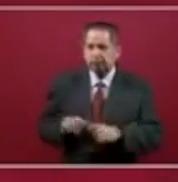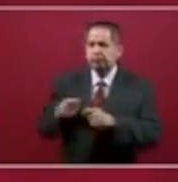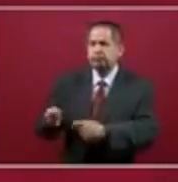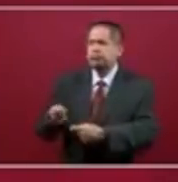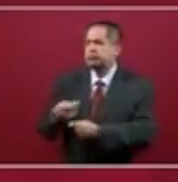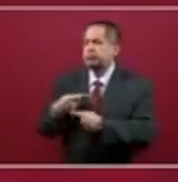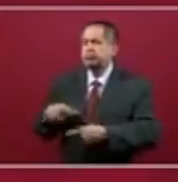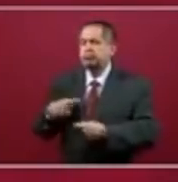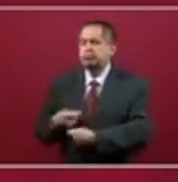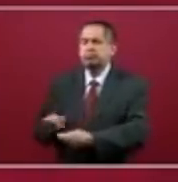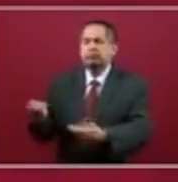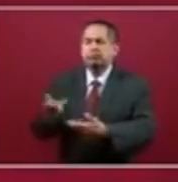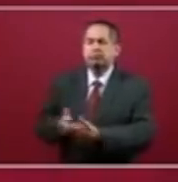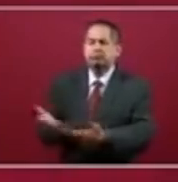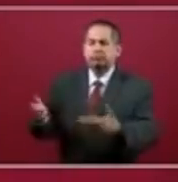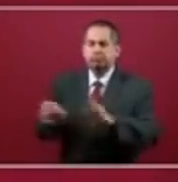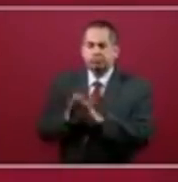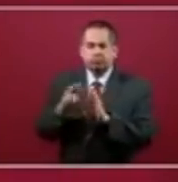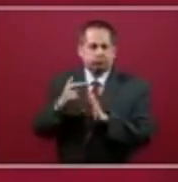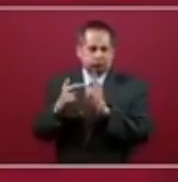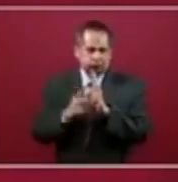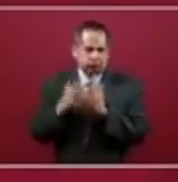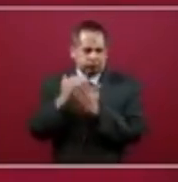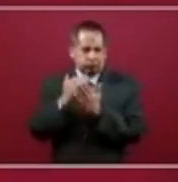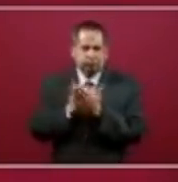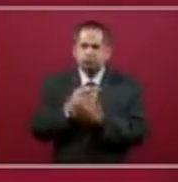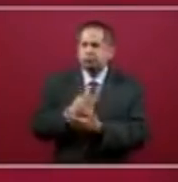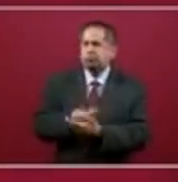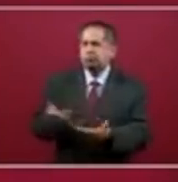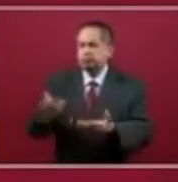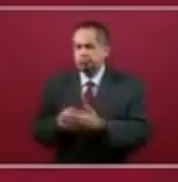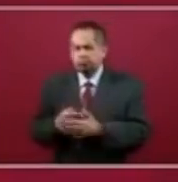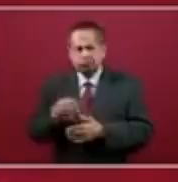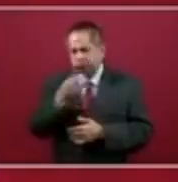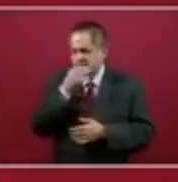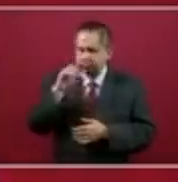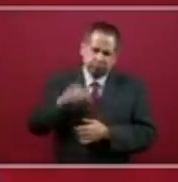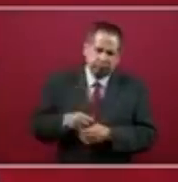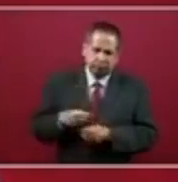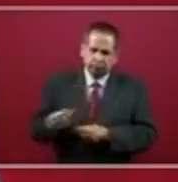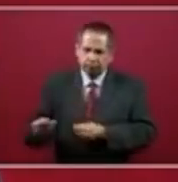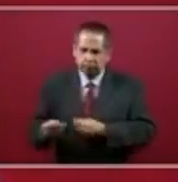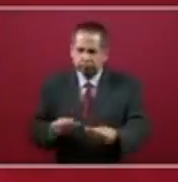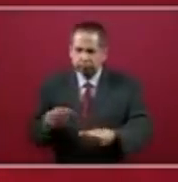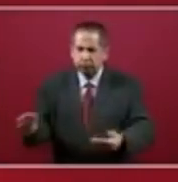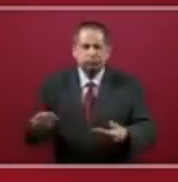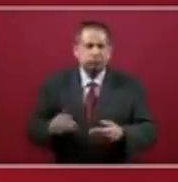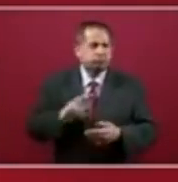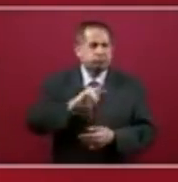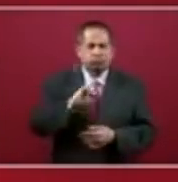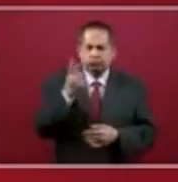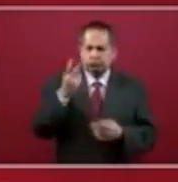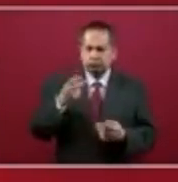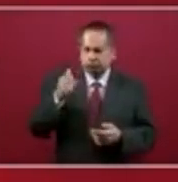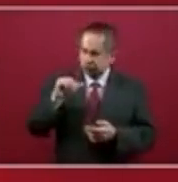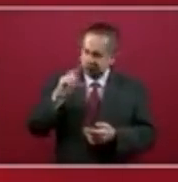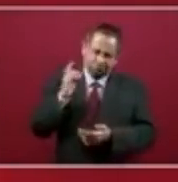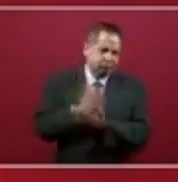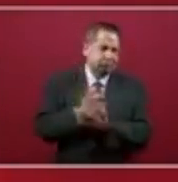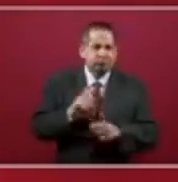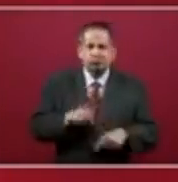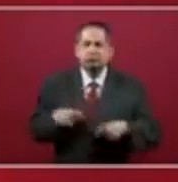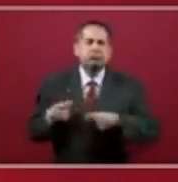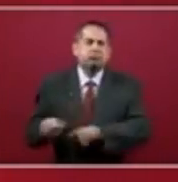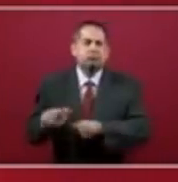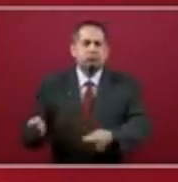gente con un mecanismo también expedito. Se les va a devolver de inmediato. Respecto al